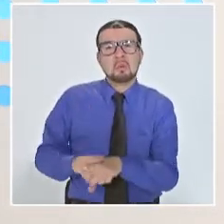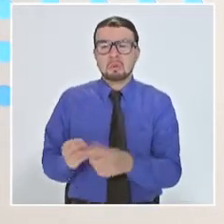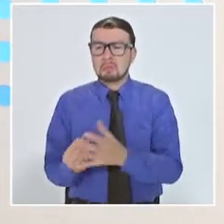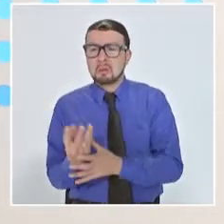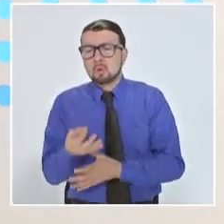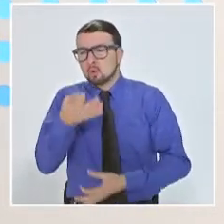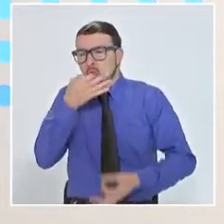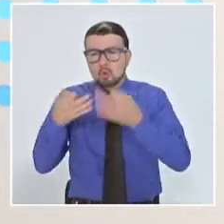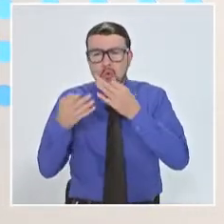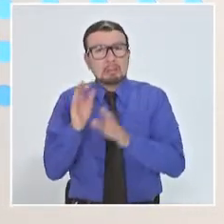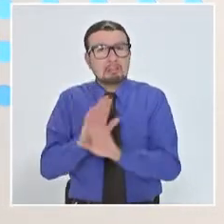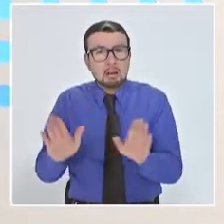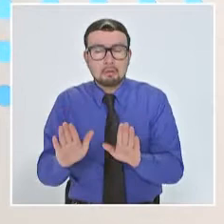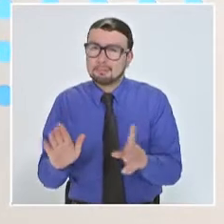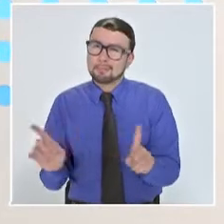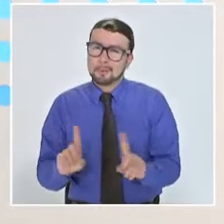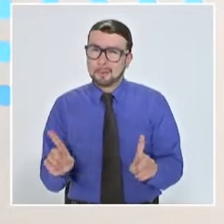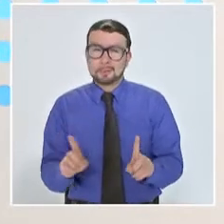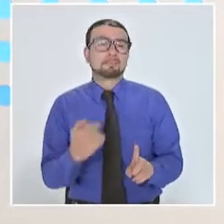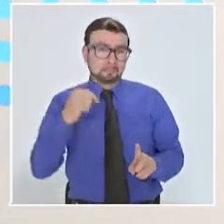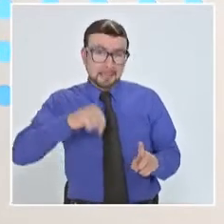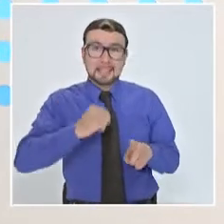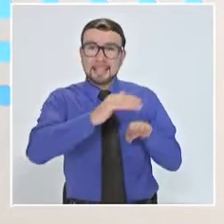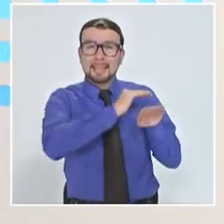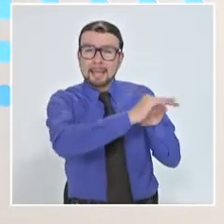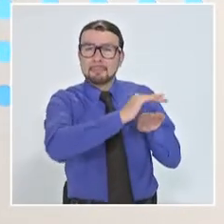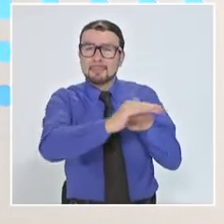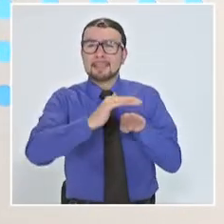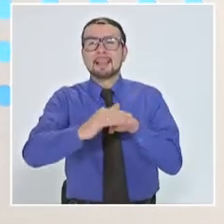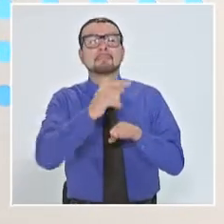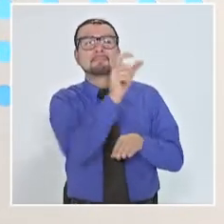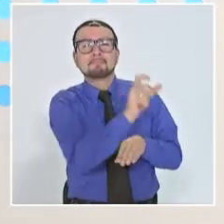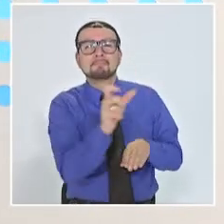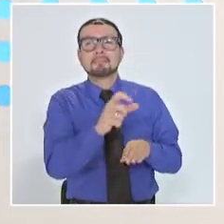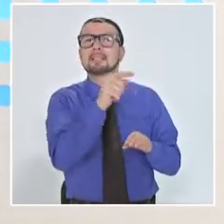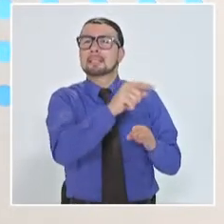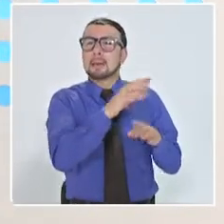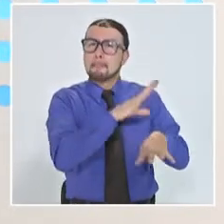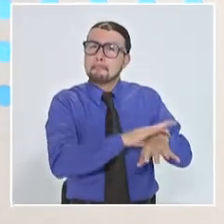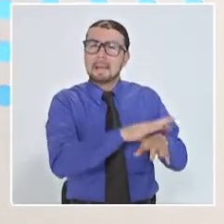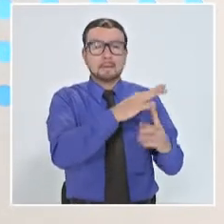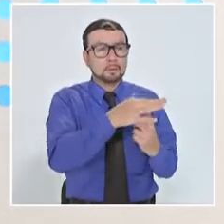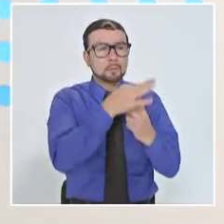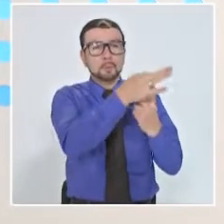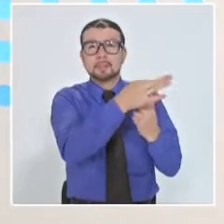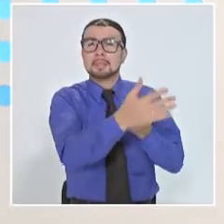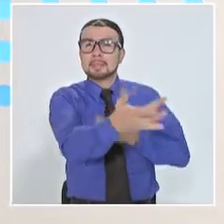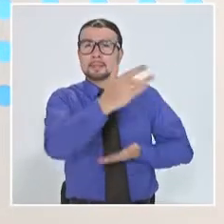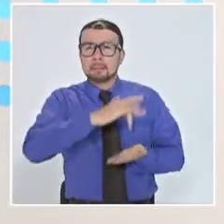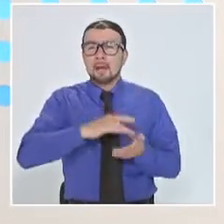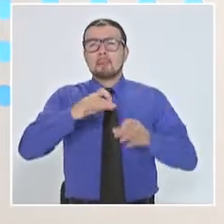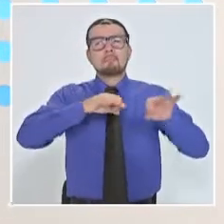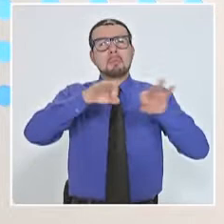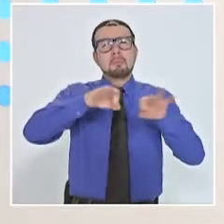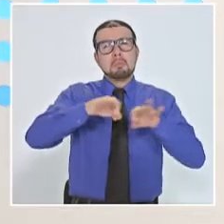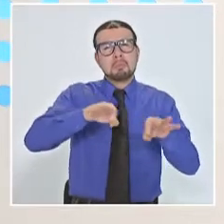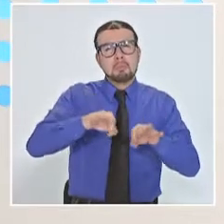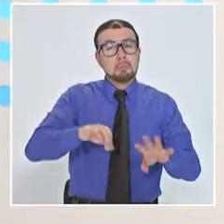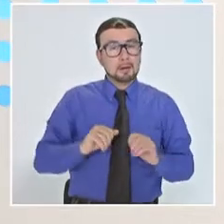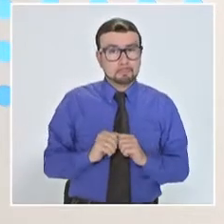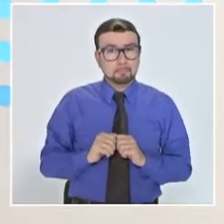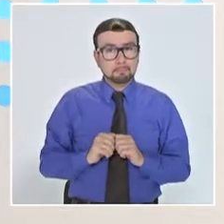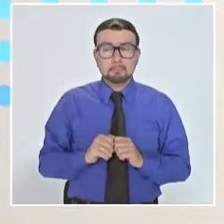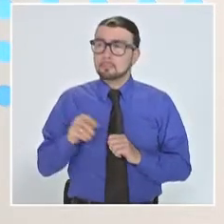especialidades médicas. Y gracias a sus preguntas y a sus correos electrónicos y a lo que vemos a diario en nuestra